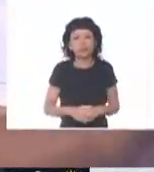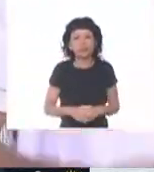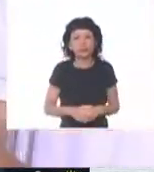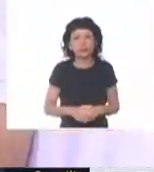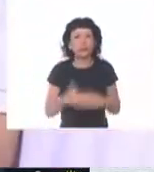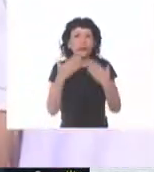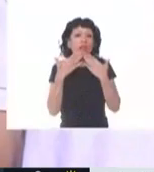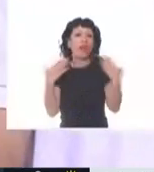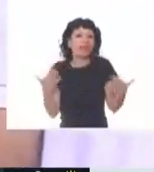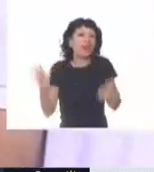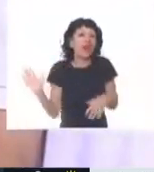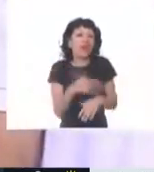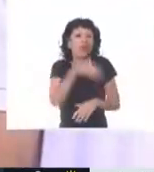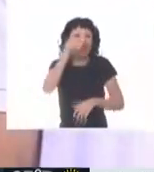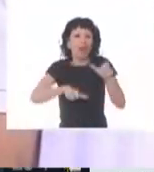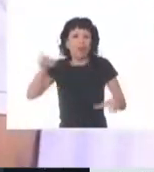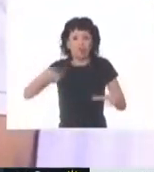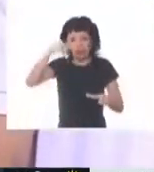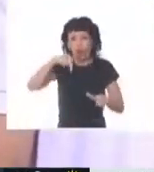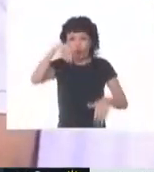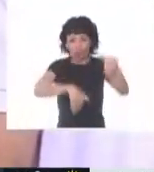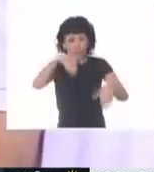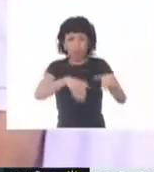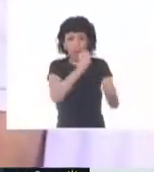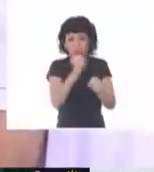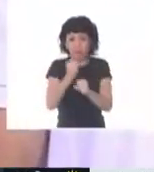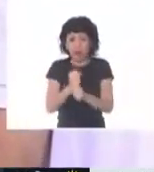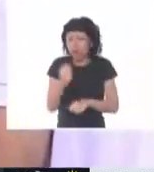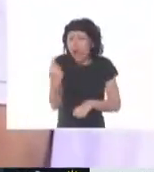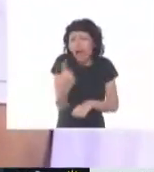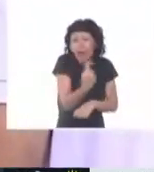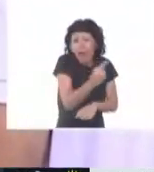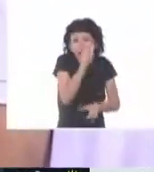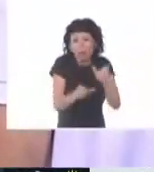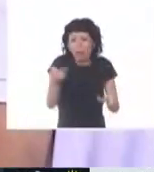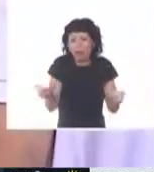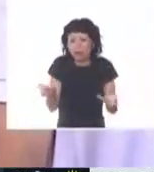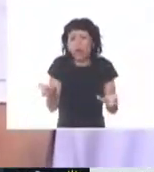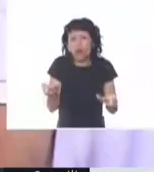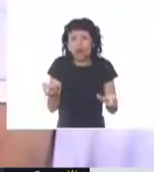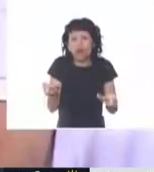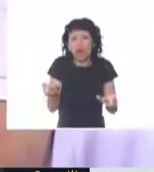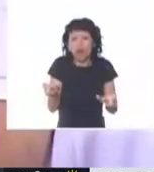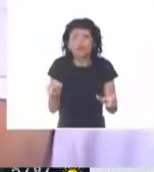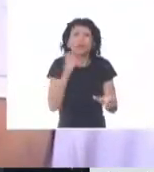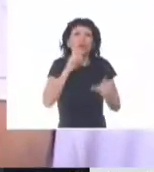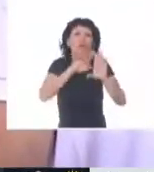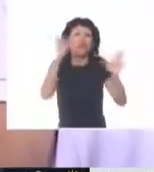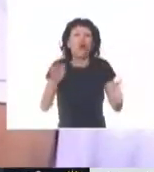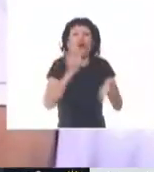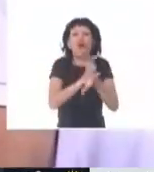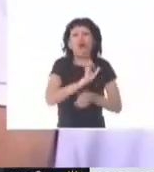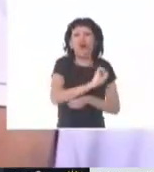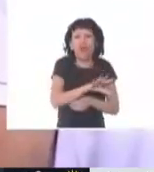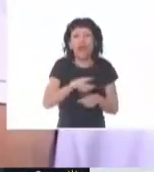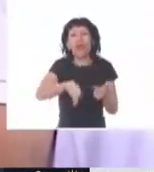a todos los que trabajaron en el comicio de hoy, a cada uno de los trabajadores y trabajadoras del Correo, a